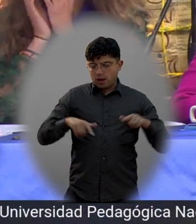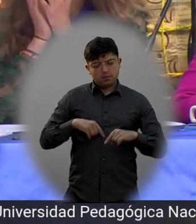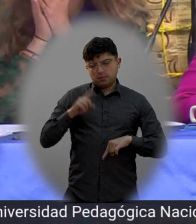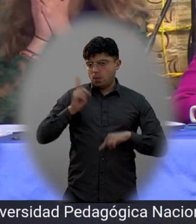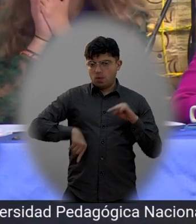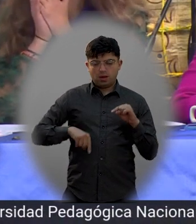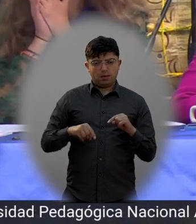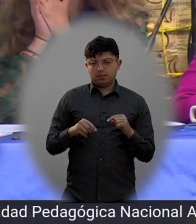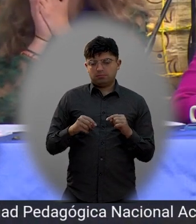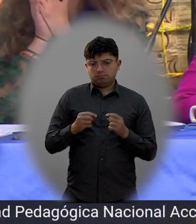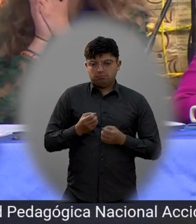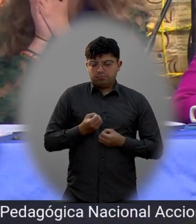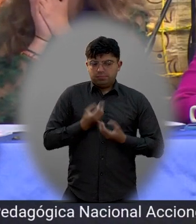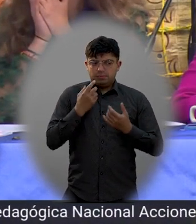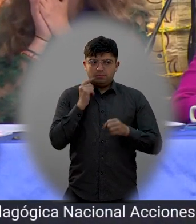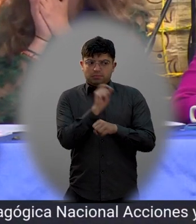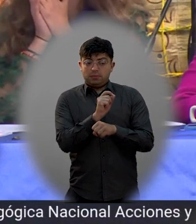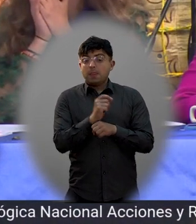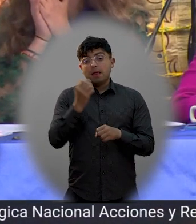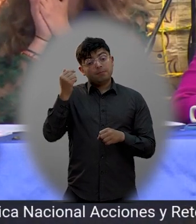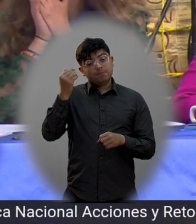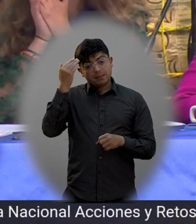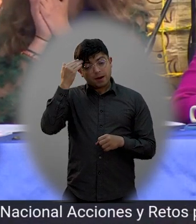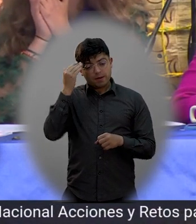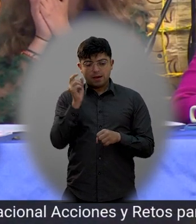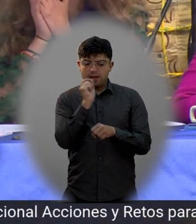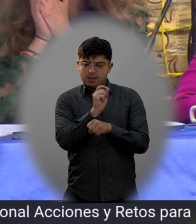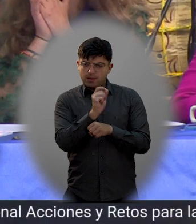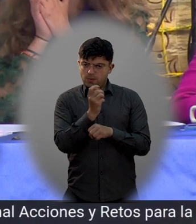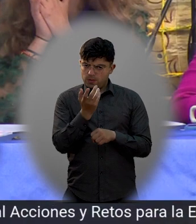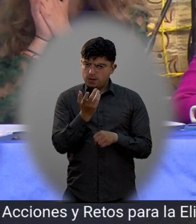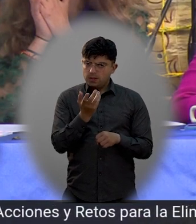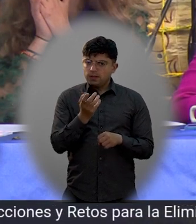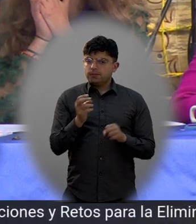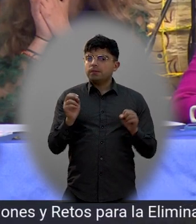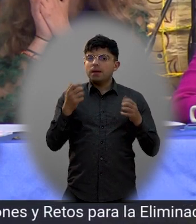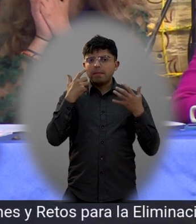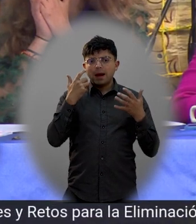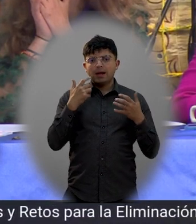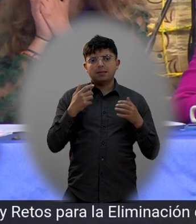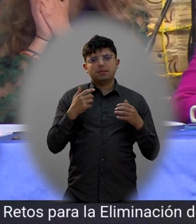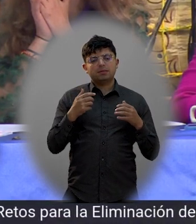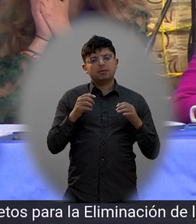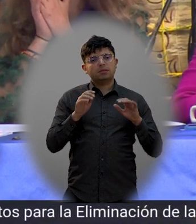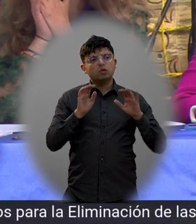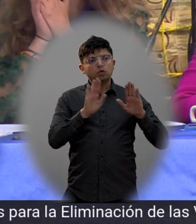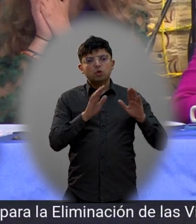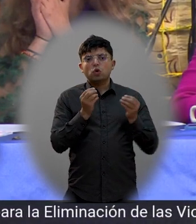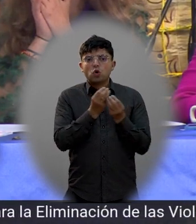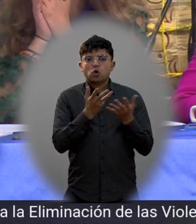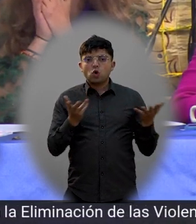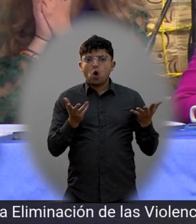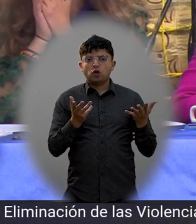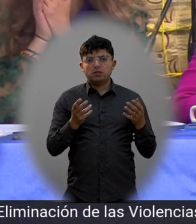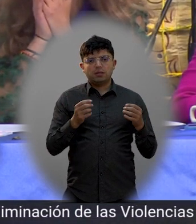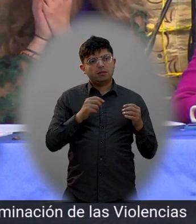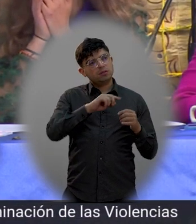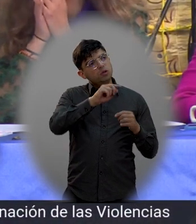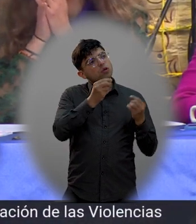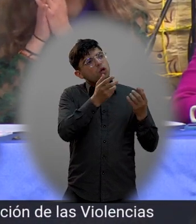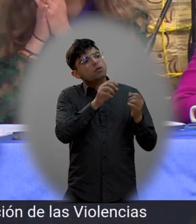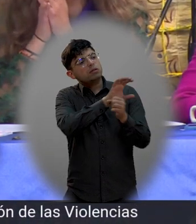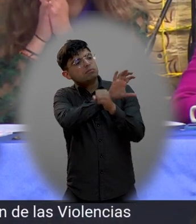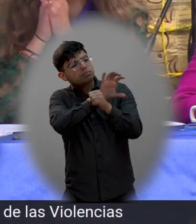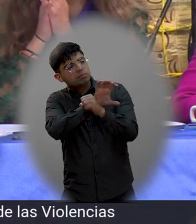Porque entiendo que lo crítico es hacerle frente al statu quo, a aquellas cosas que opresionan a ciertas personas y